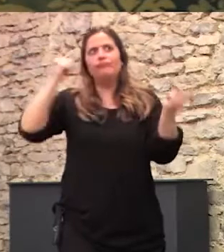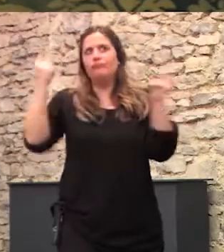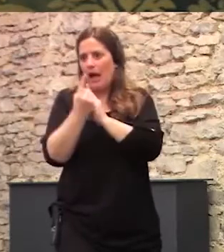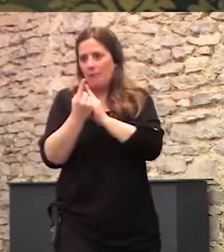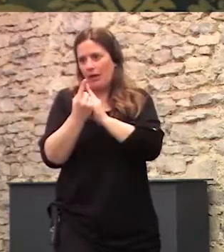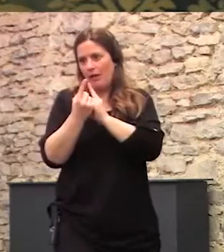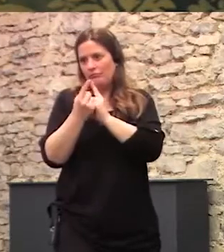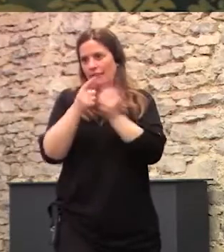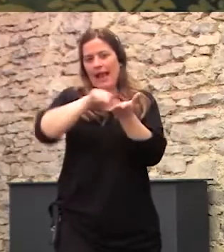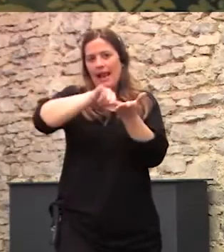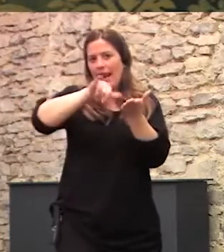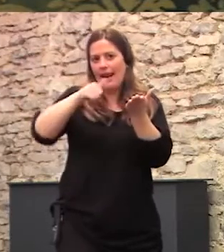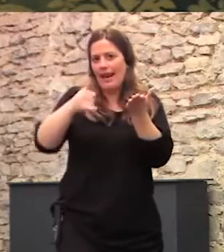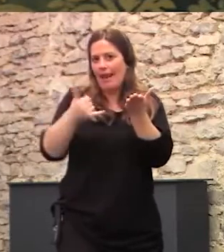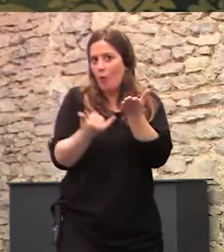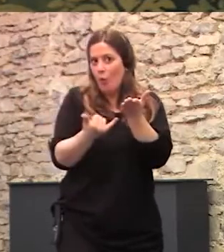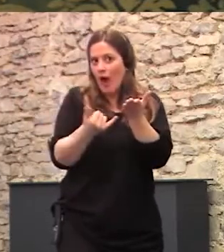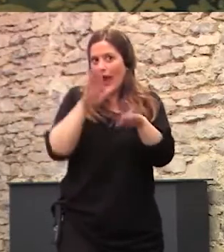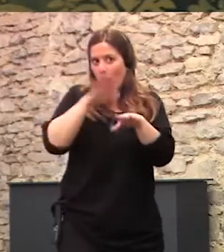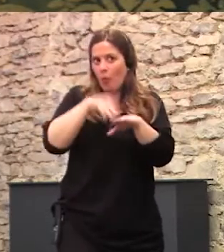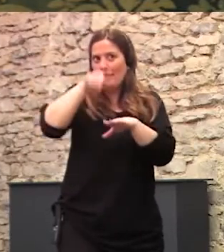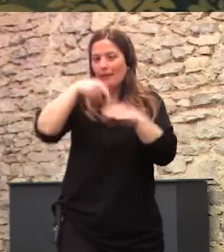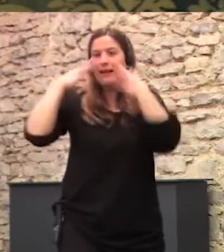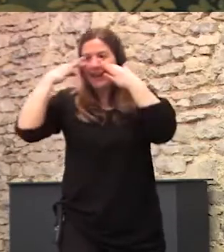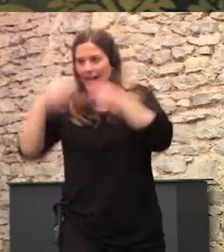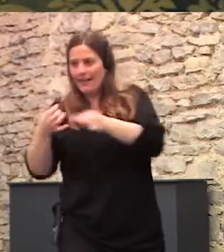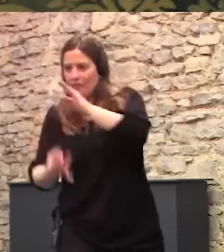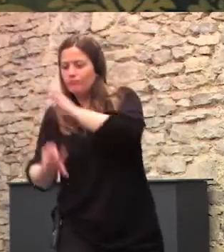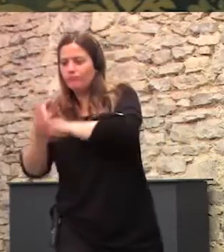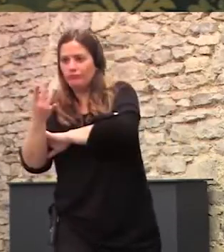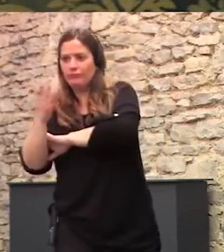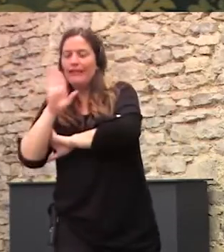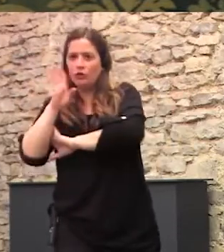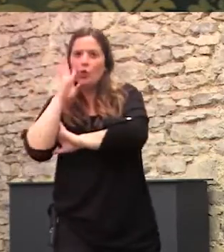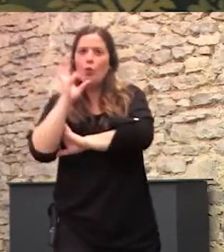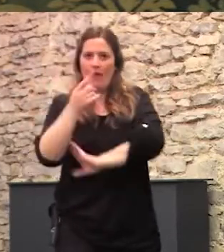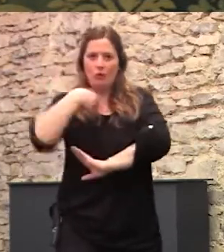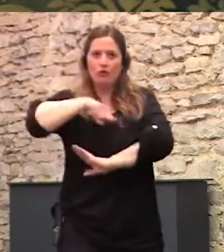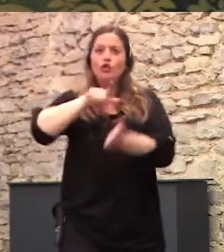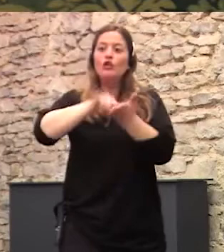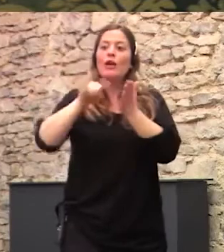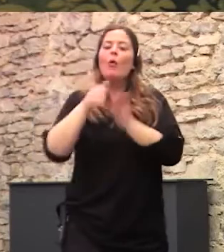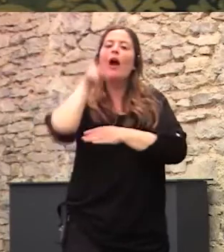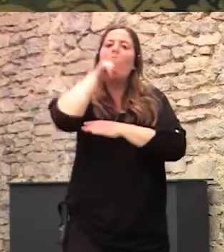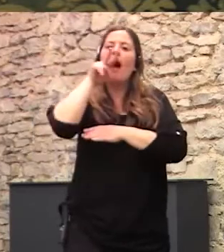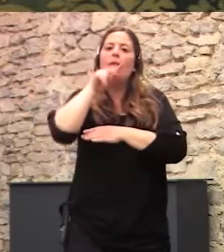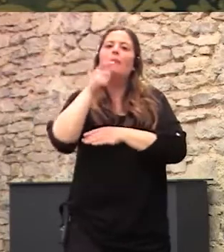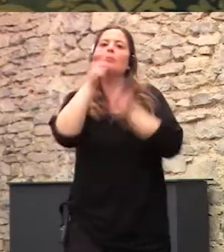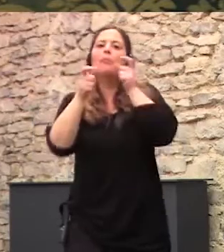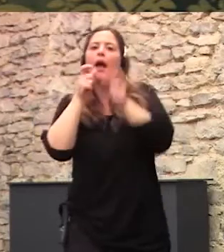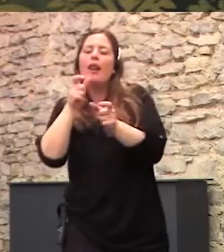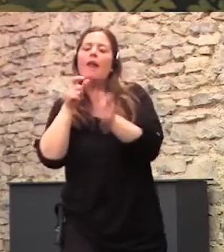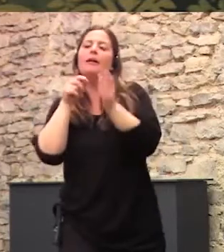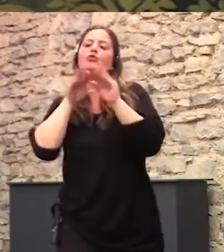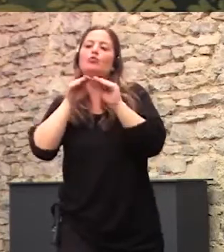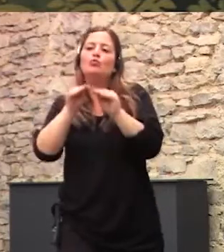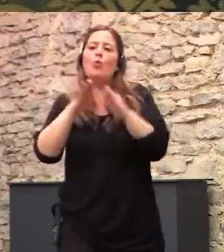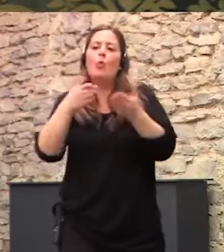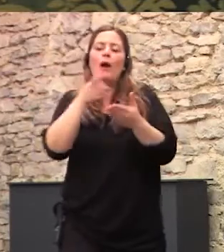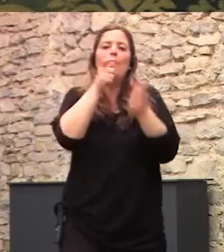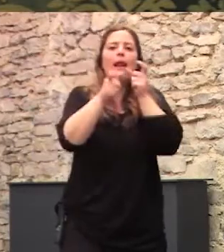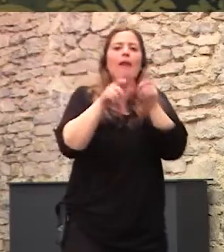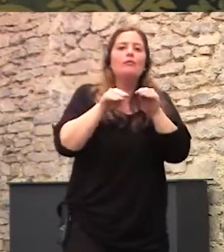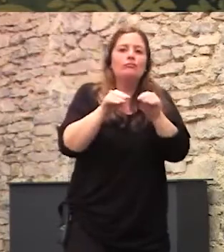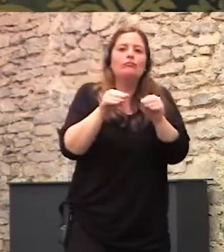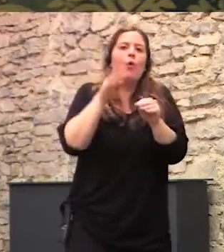el lenguaje crea realidad también, entonces quizá tenemos que tener cuidado a la hora de utilizar ciertos términos que